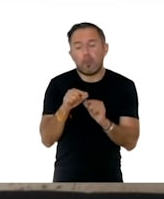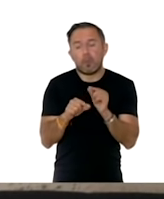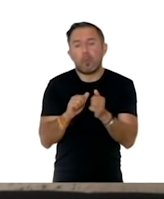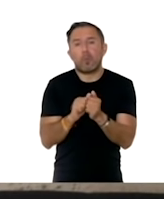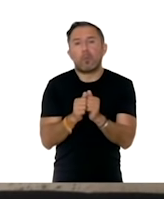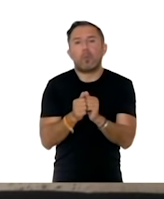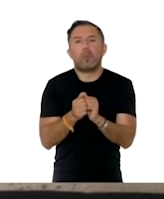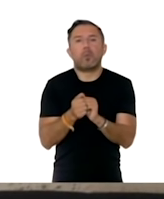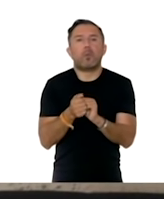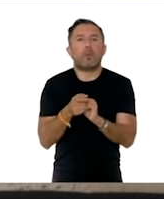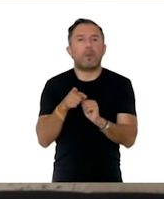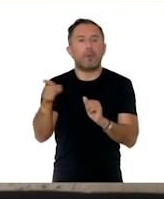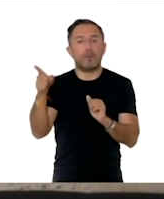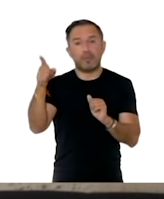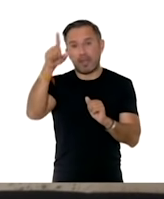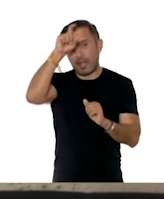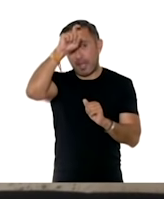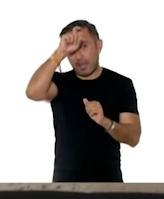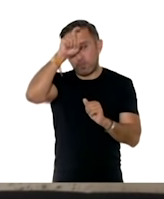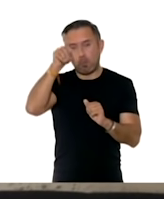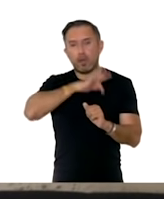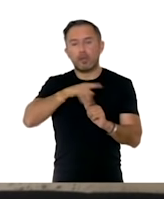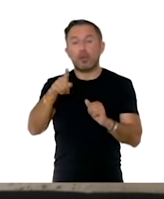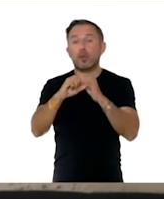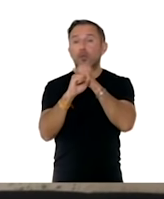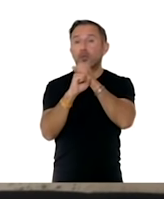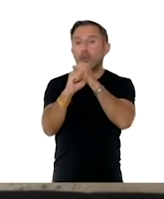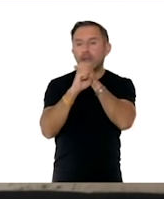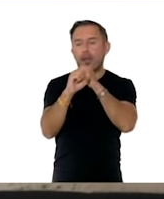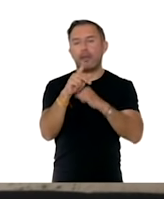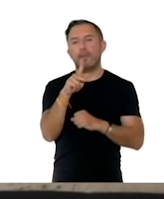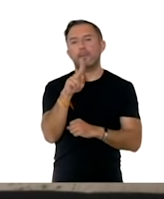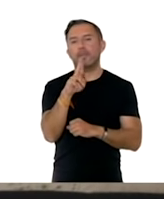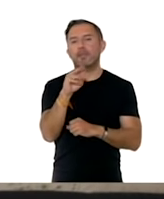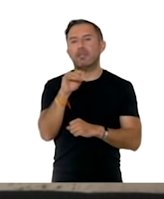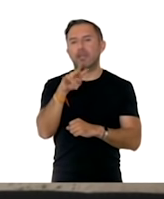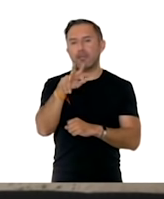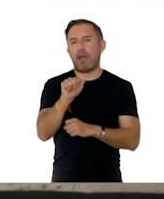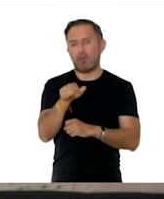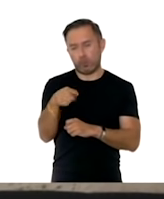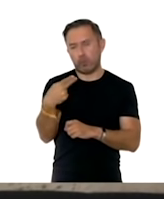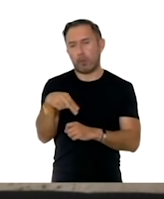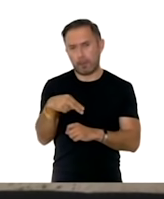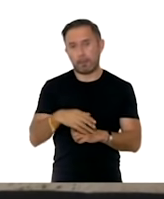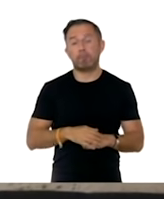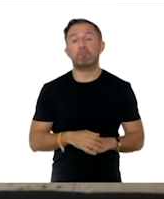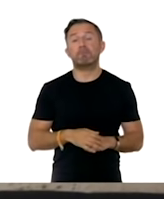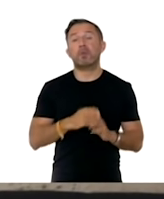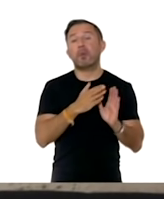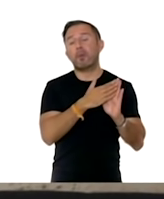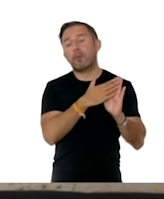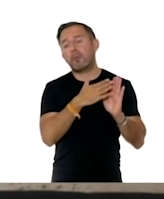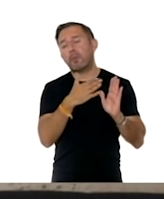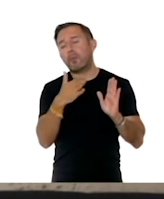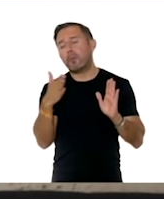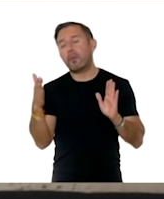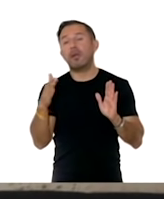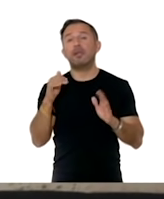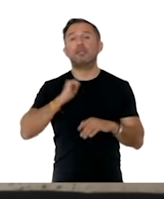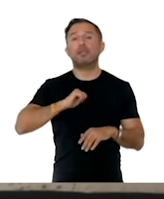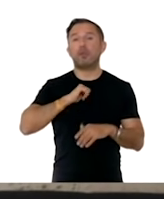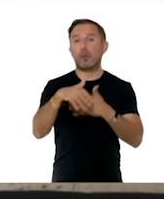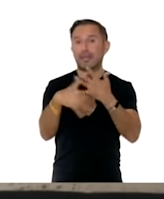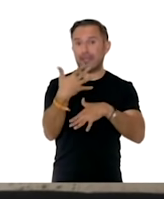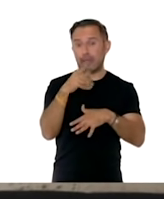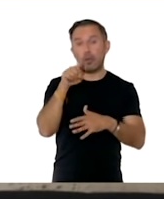trompeta primitiva, y evolucionó hasta el siglo XV, donde En Italia se le